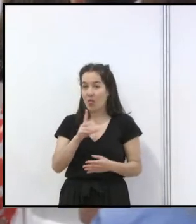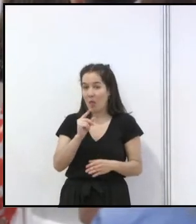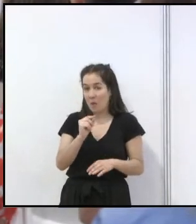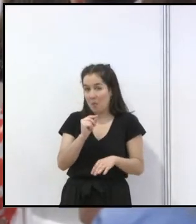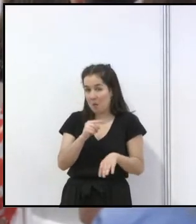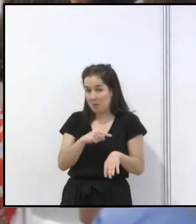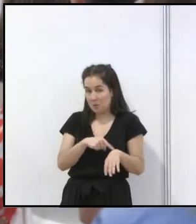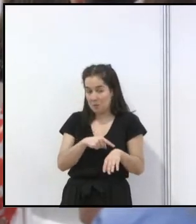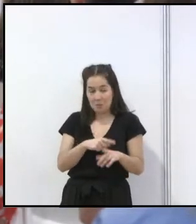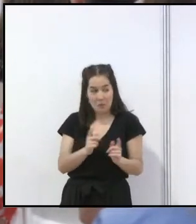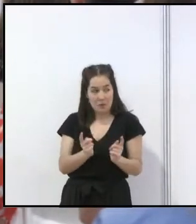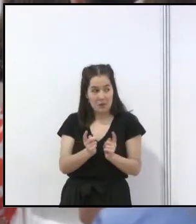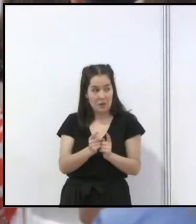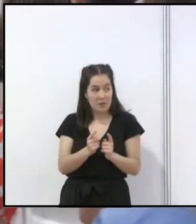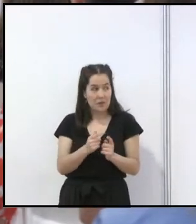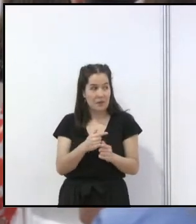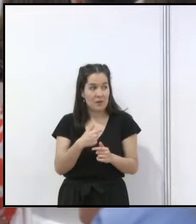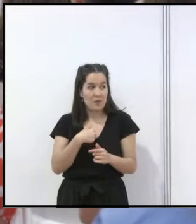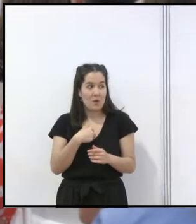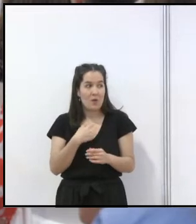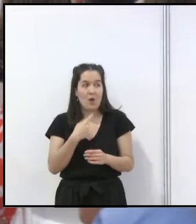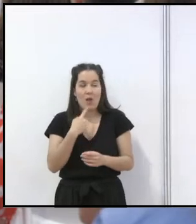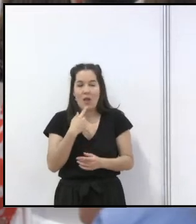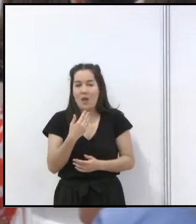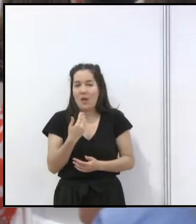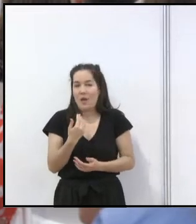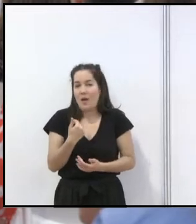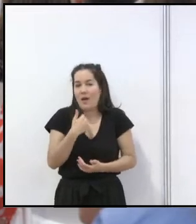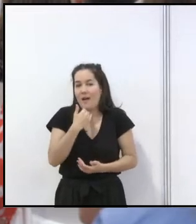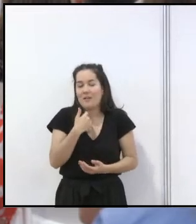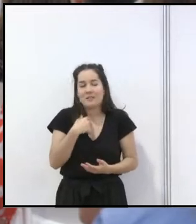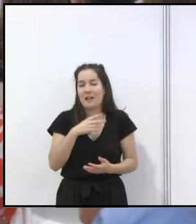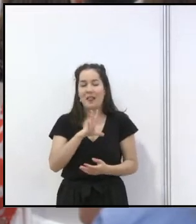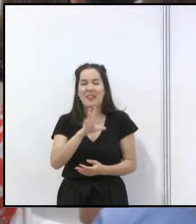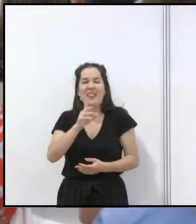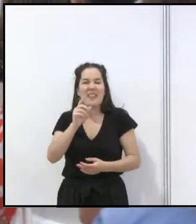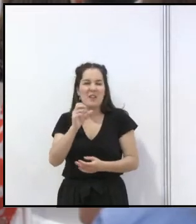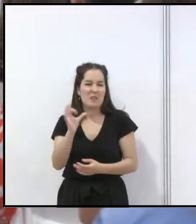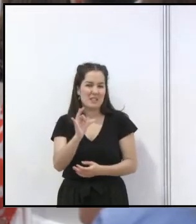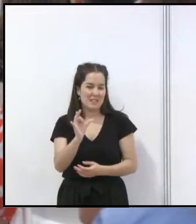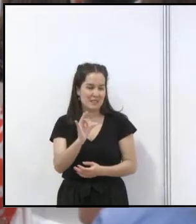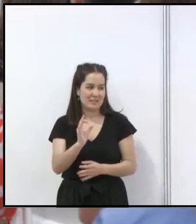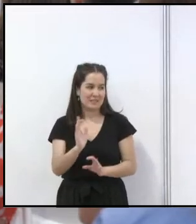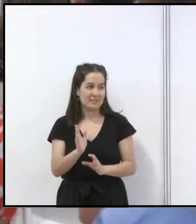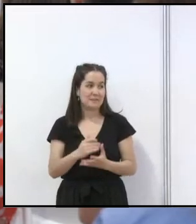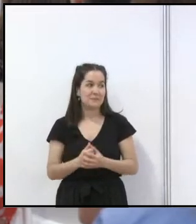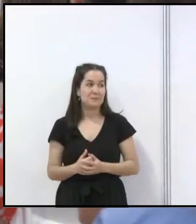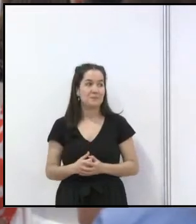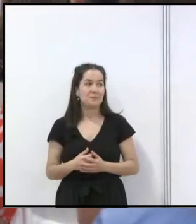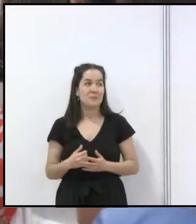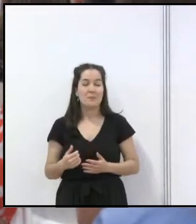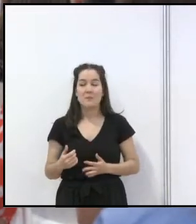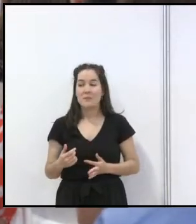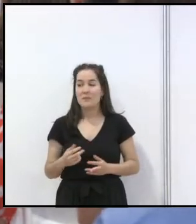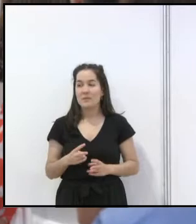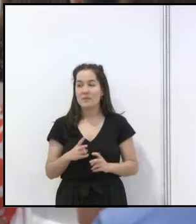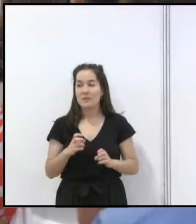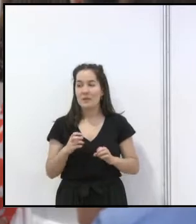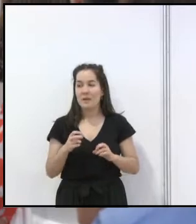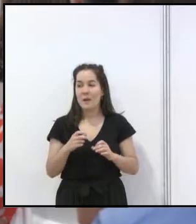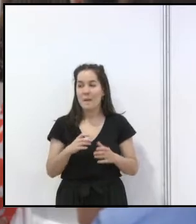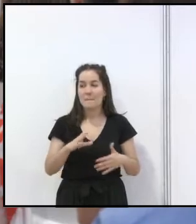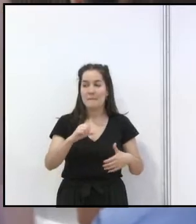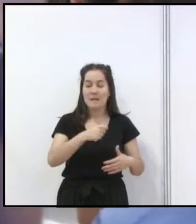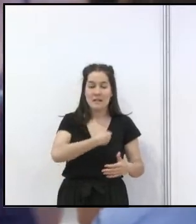muy chiquitito. Sí, pero 5 minutos en total. No, 5 segundos, nada. Perfecto. Más. En esta, lo que estaban hablando de la polinización entre España y